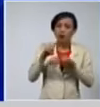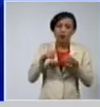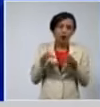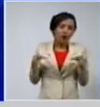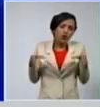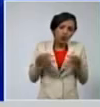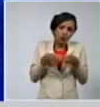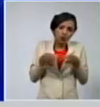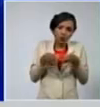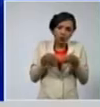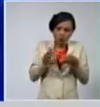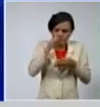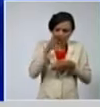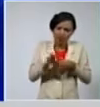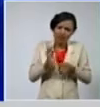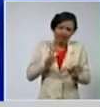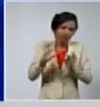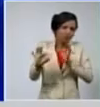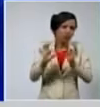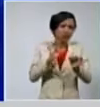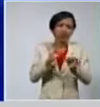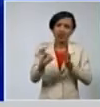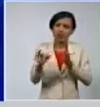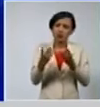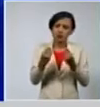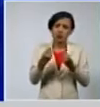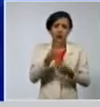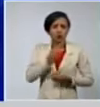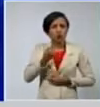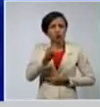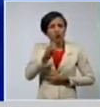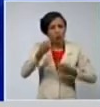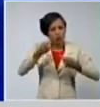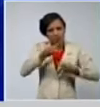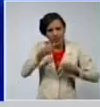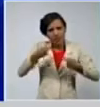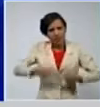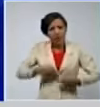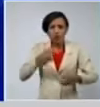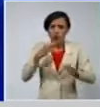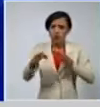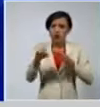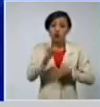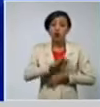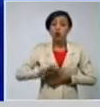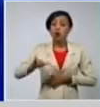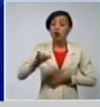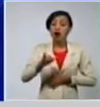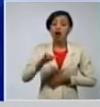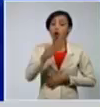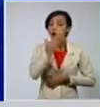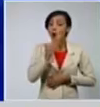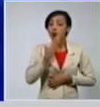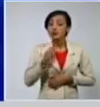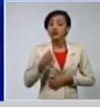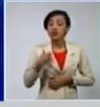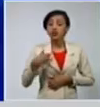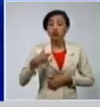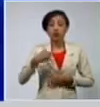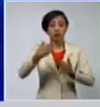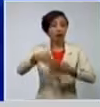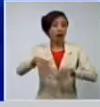un grupo que lo podemos proteger. Ese sí no es el jovencito que se te va para la calle, que lo podemos